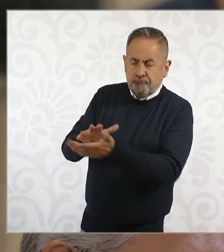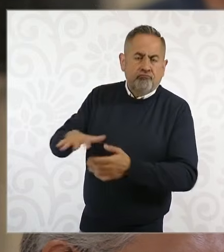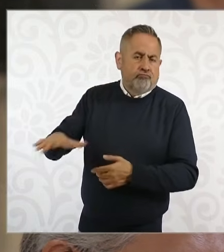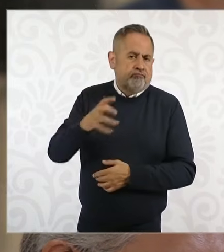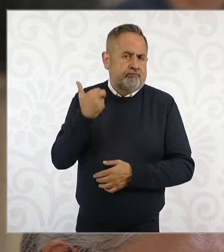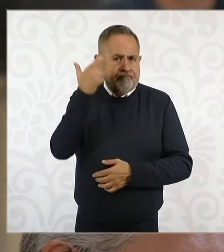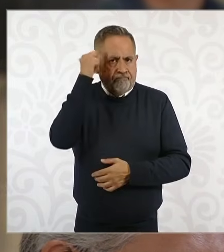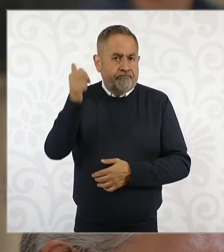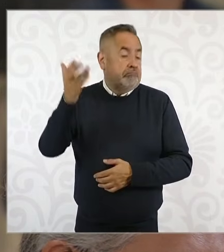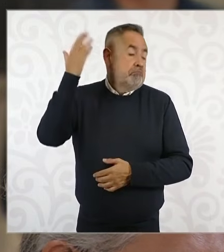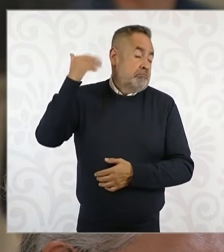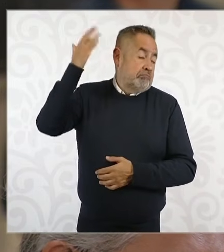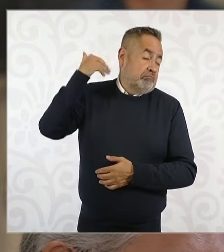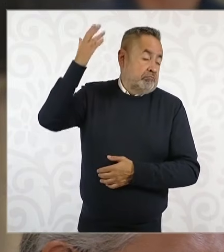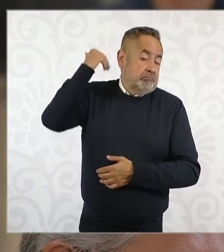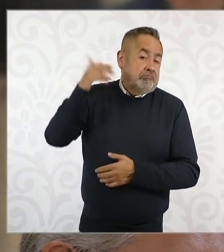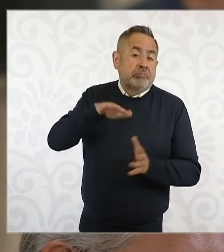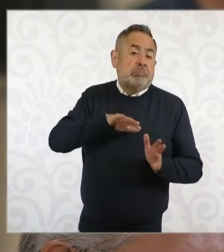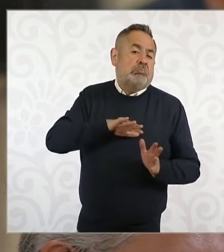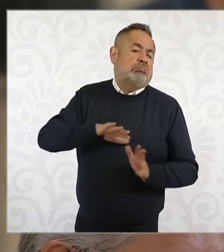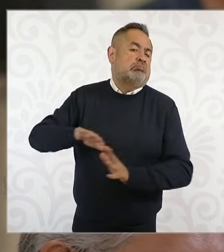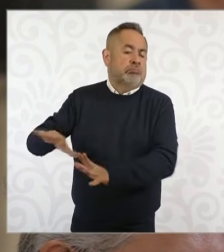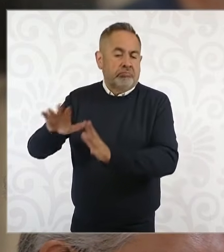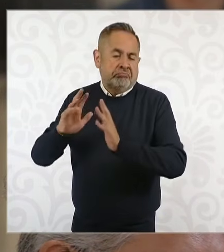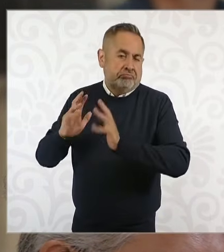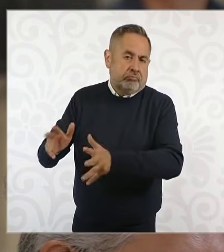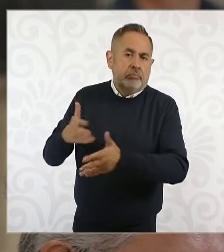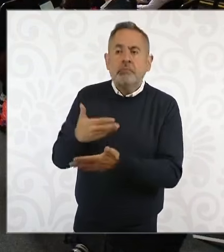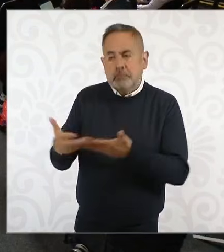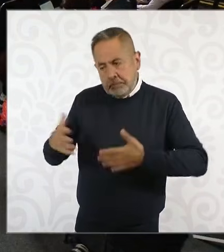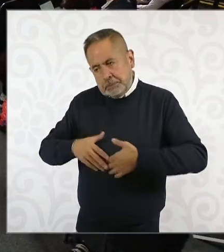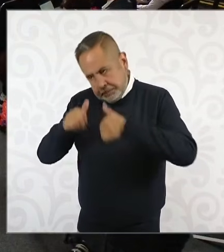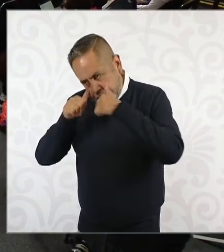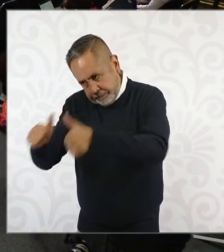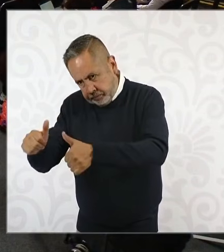en otros gobiernos se tuvo pues en el olvido.